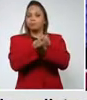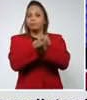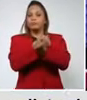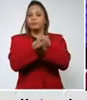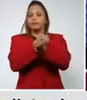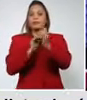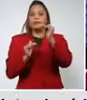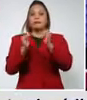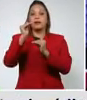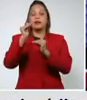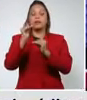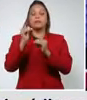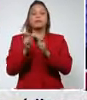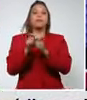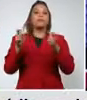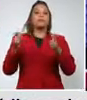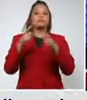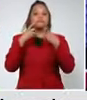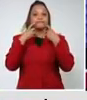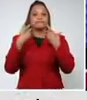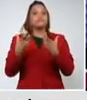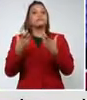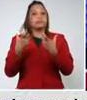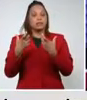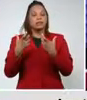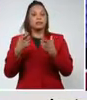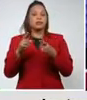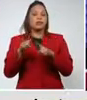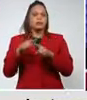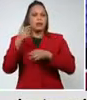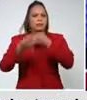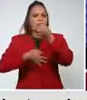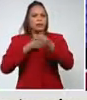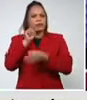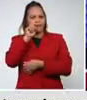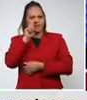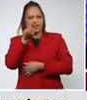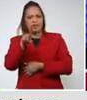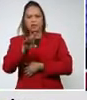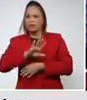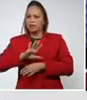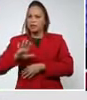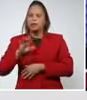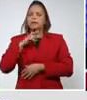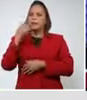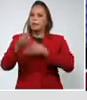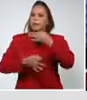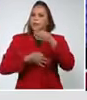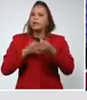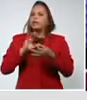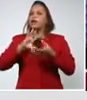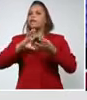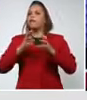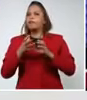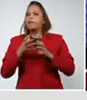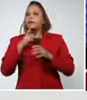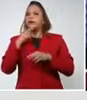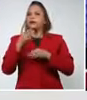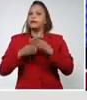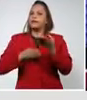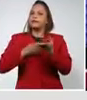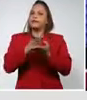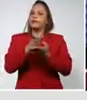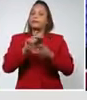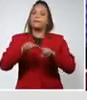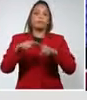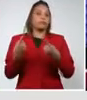mayor importancia y de lo cual vamos a hablar al final en relación con la conducta que se va a seguir o que ya se